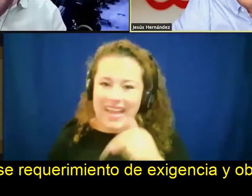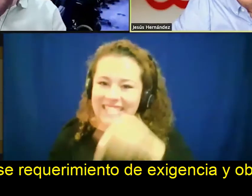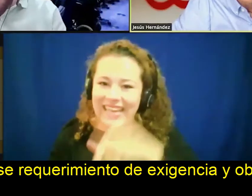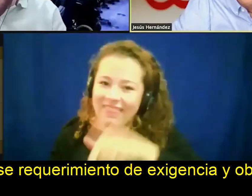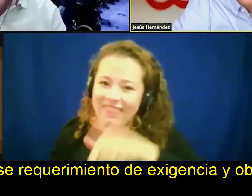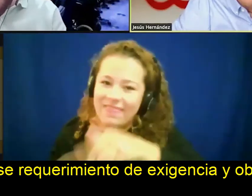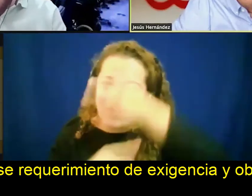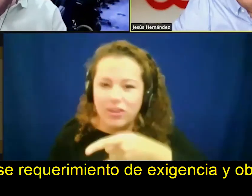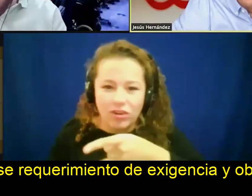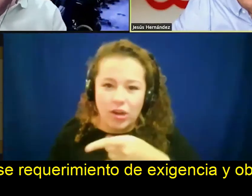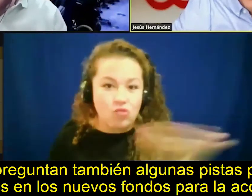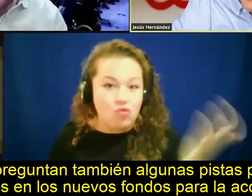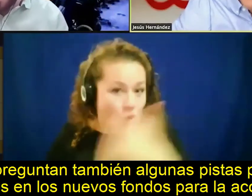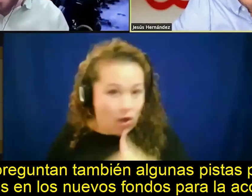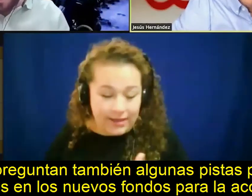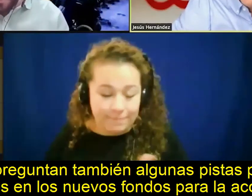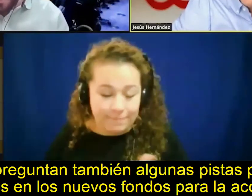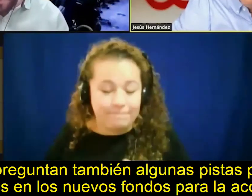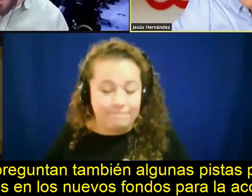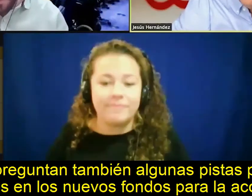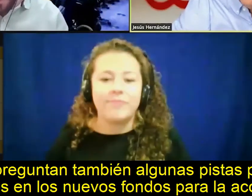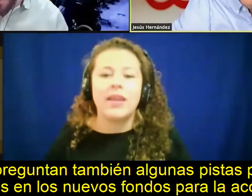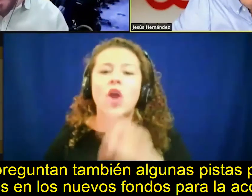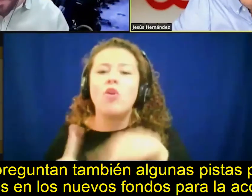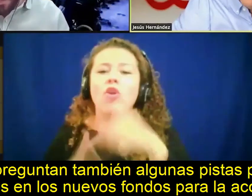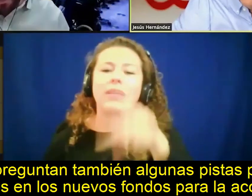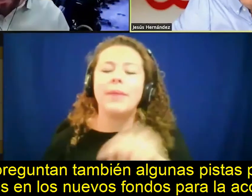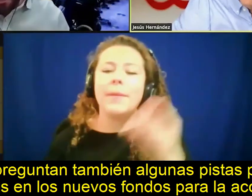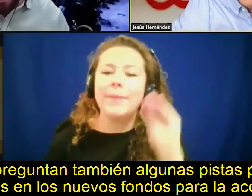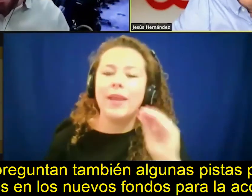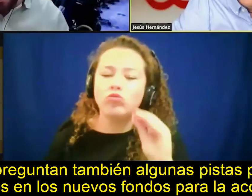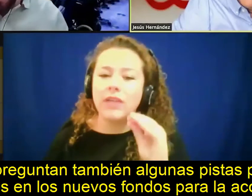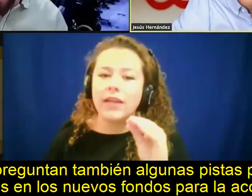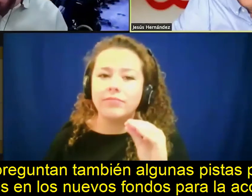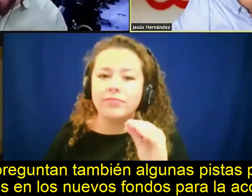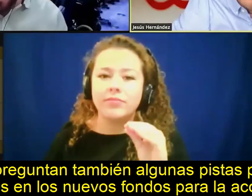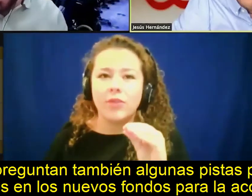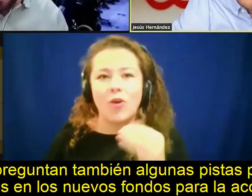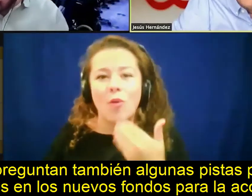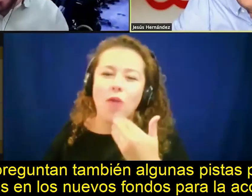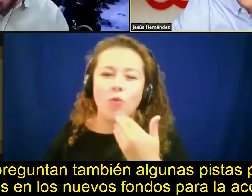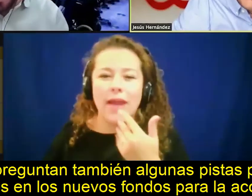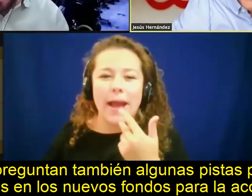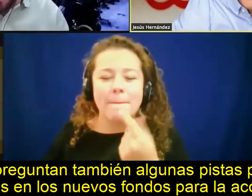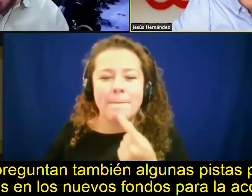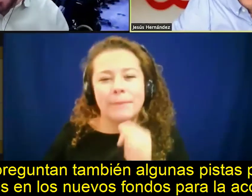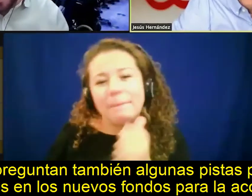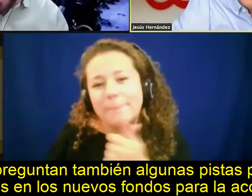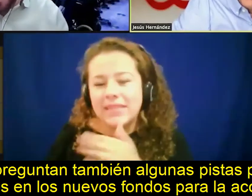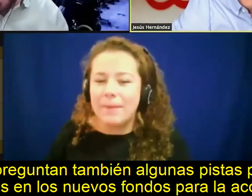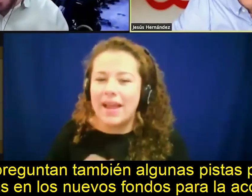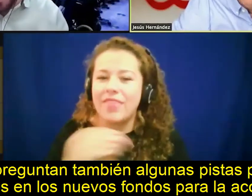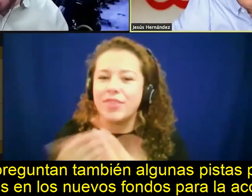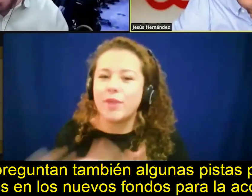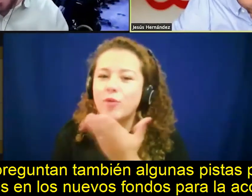y obligatoriedad. Básicamente, luego nos preguntas también como algunas pistas, ¿no?, para formular propuestas en los